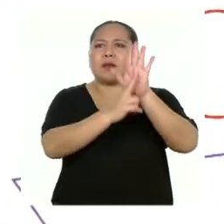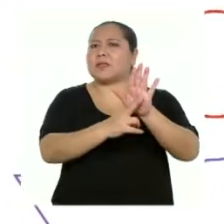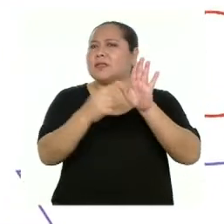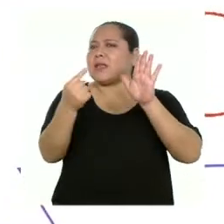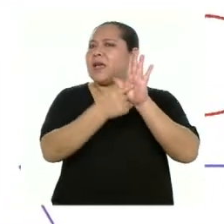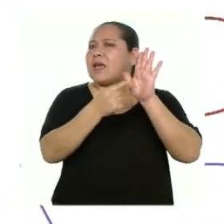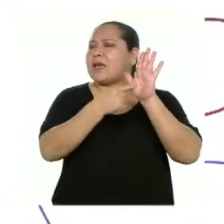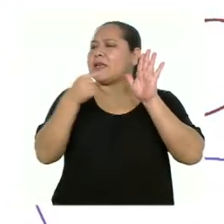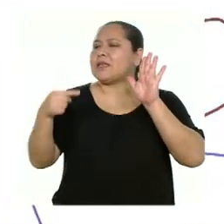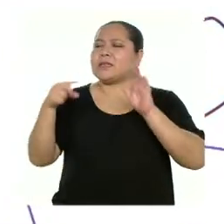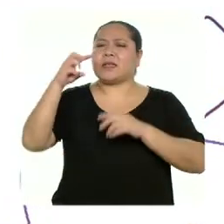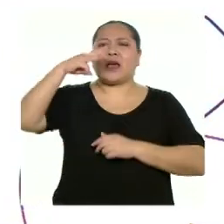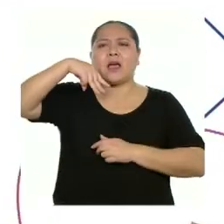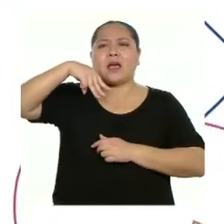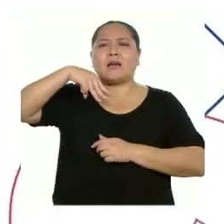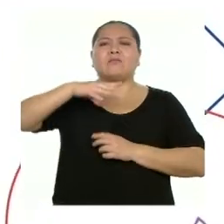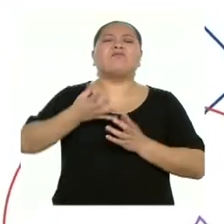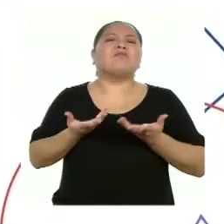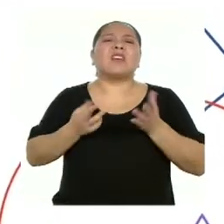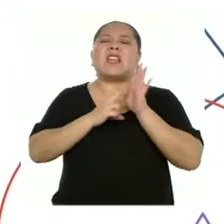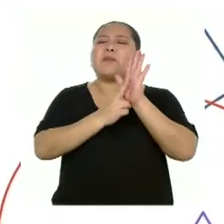media en ese conjunto de datos?